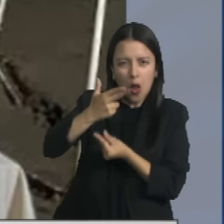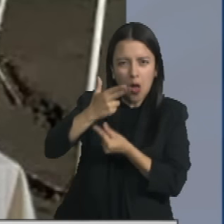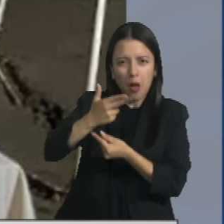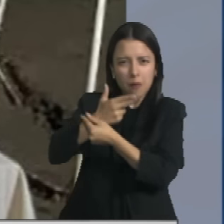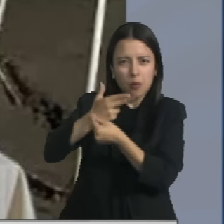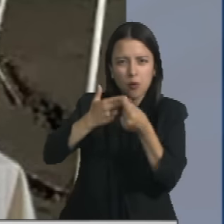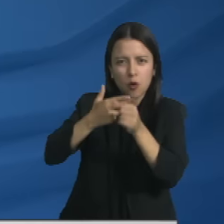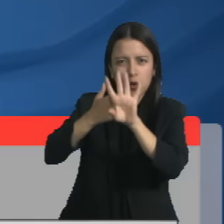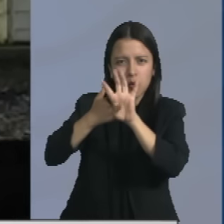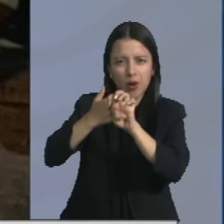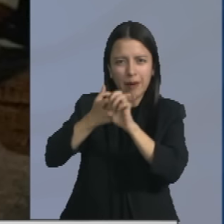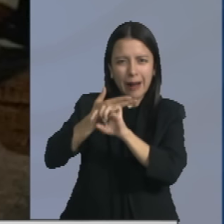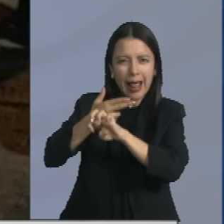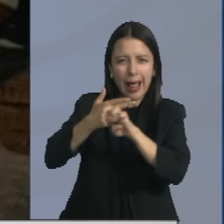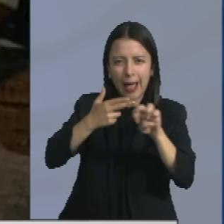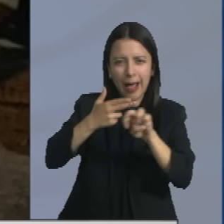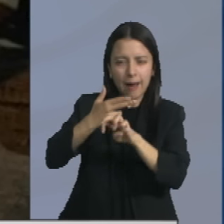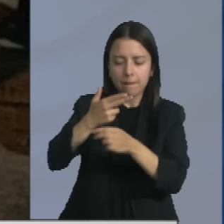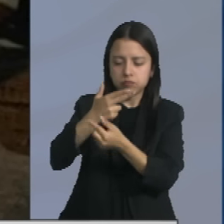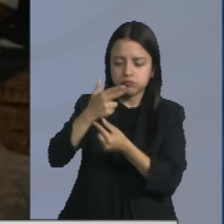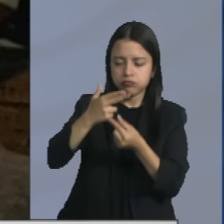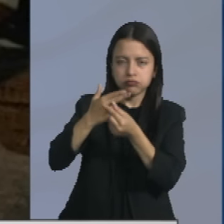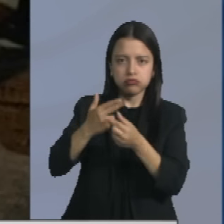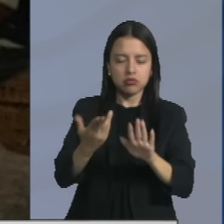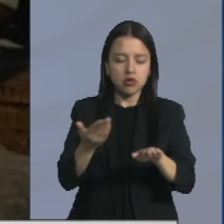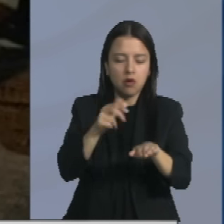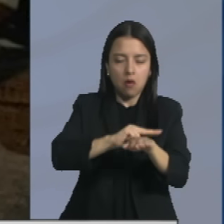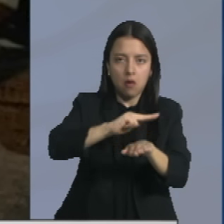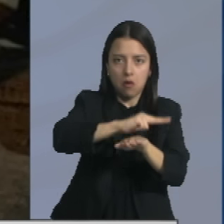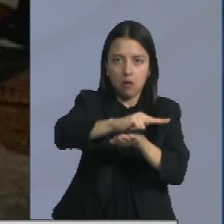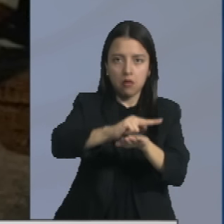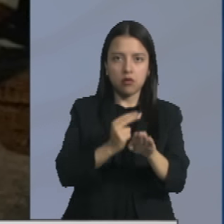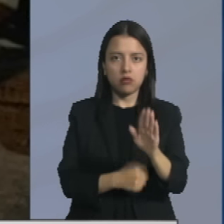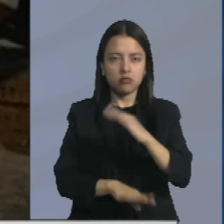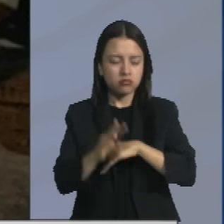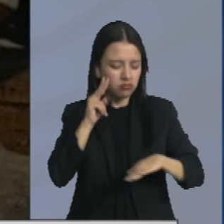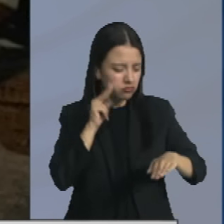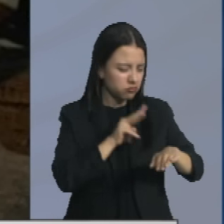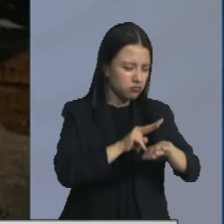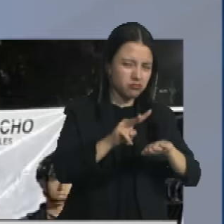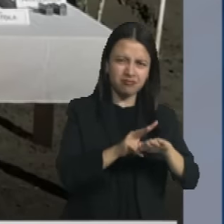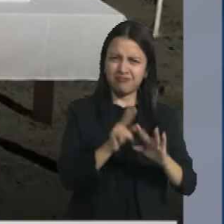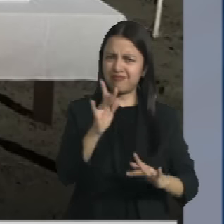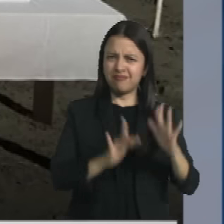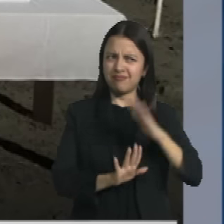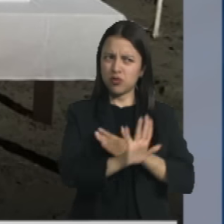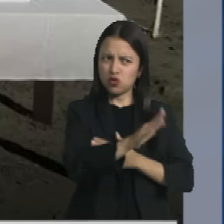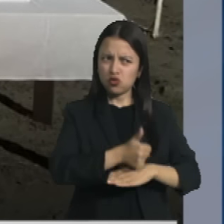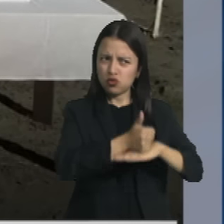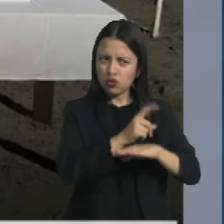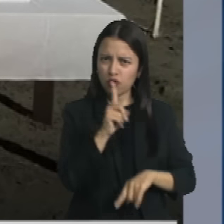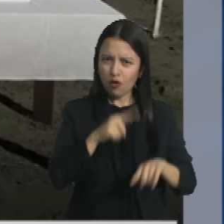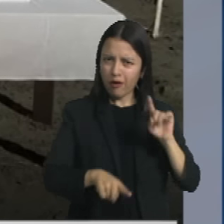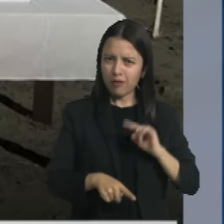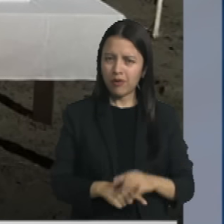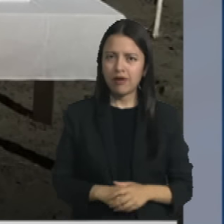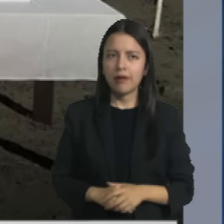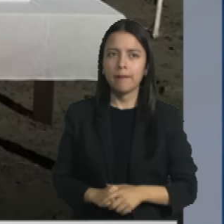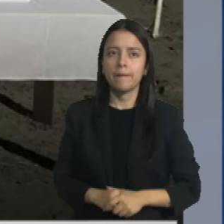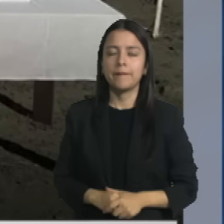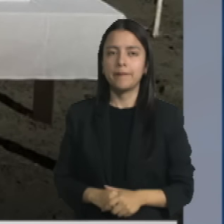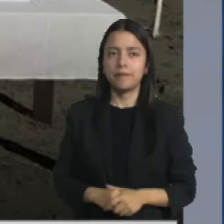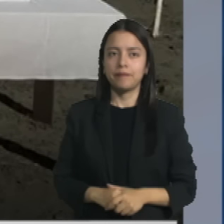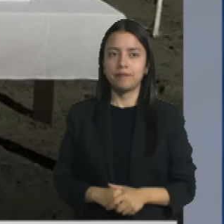arma que no correspondía al esquema de seguridad de este alcalde. En Tumaco, Nariño, privadas de la libertad dos personas y retenido un vehículo